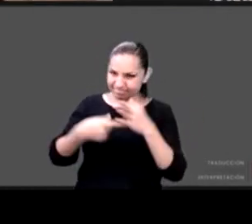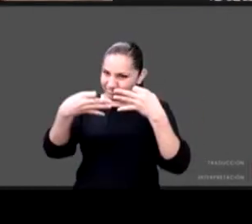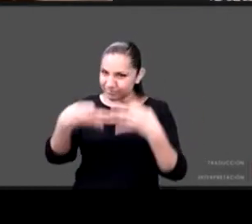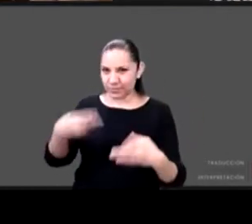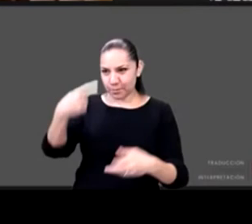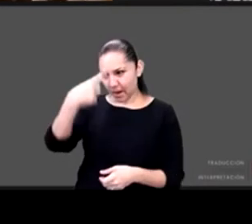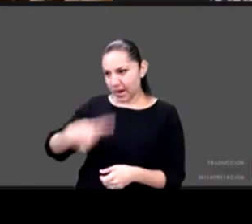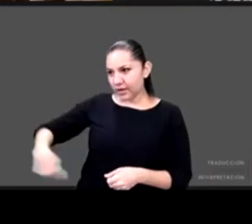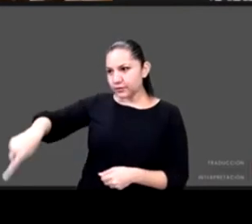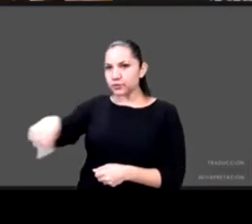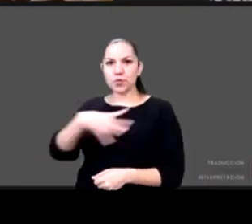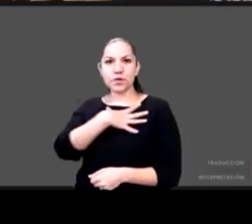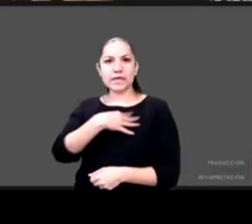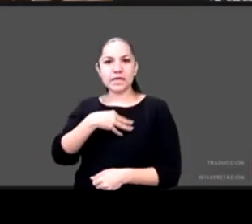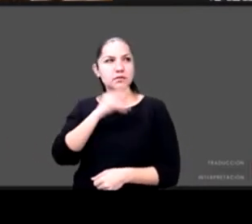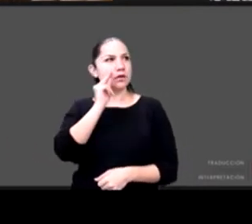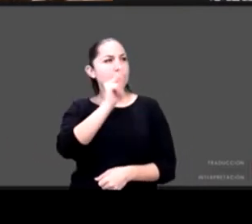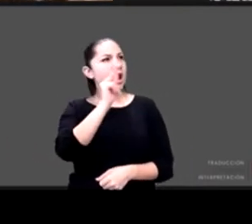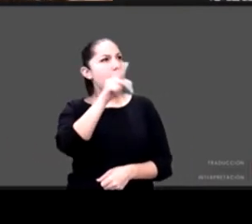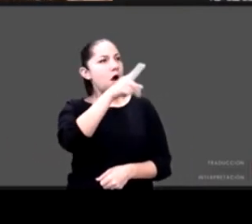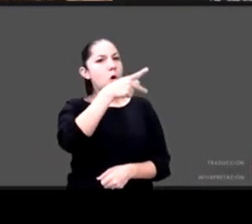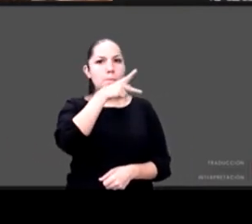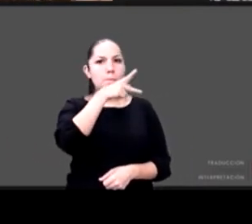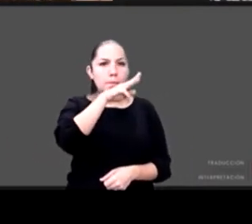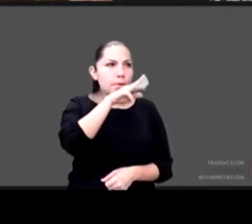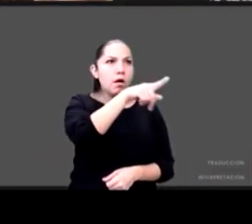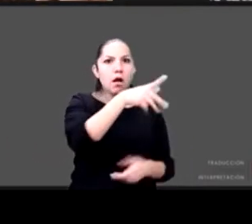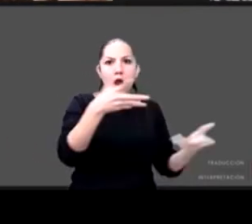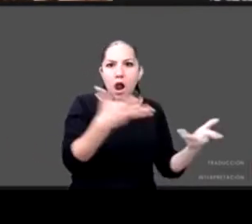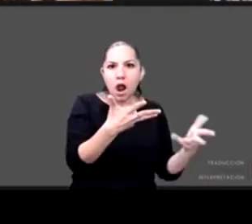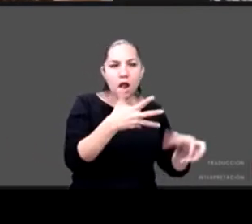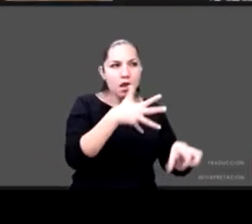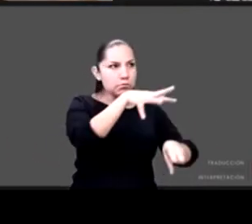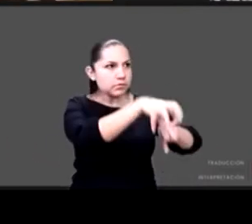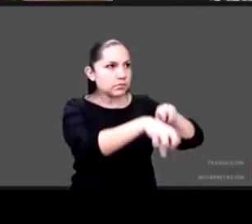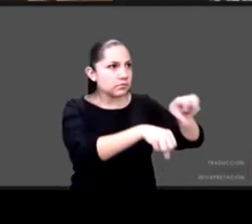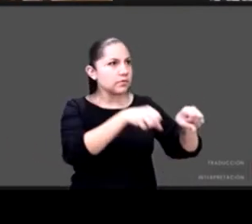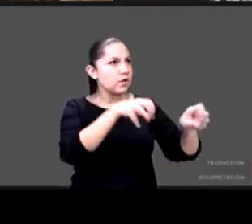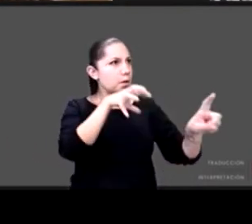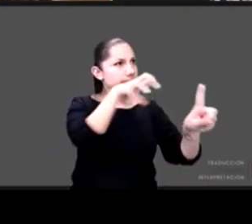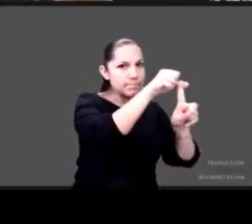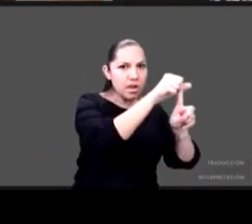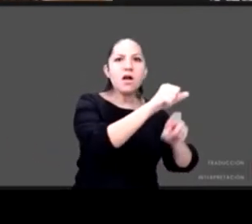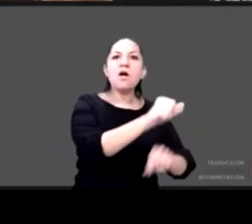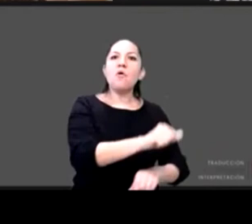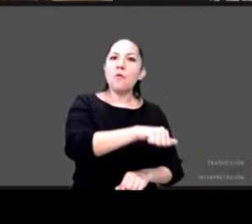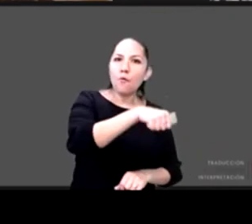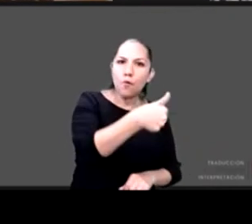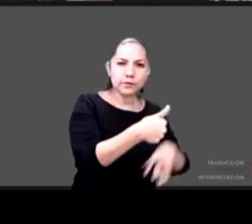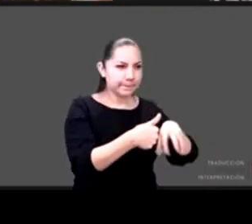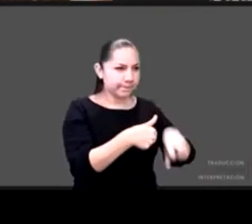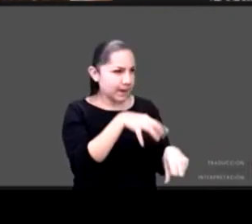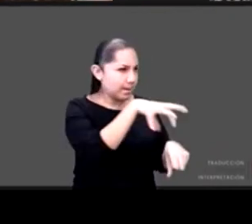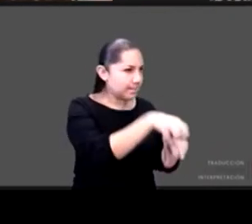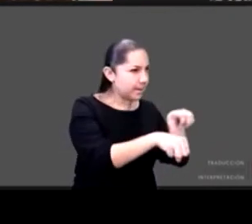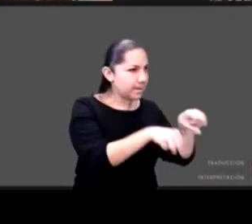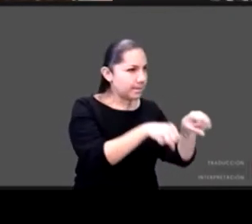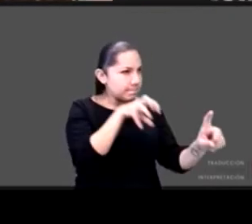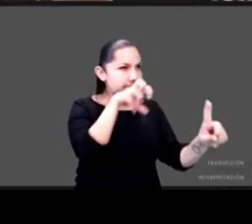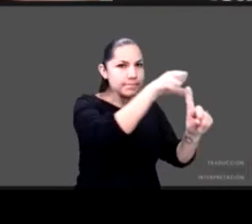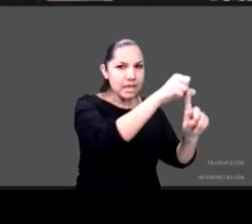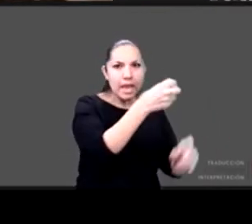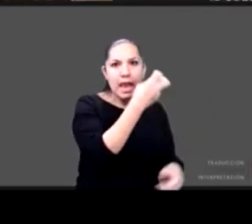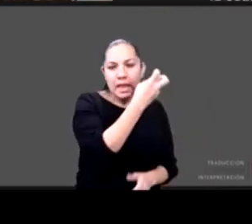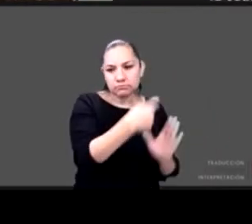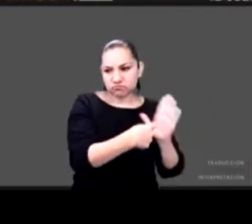educadores, docentes o cuidadores, ¿no? De hecho, nosotros empezamos la formación y la introducción de CERAC diciendo eso, ¿no?